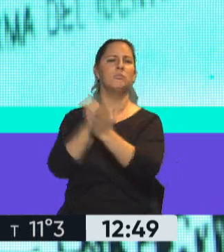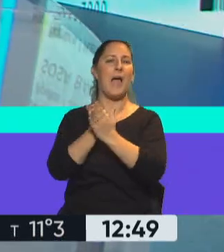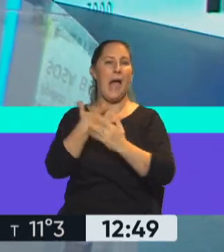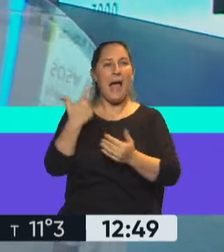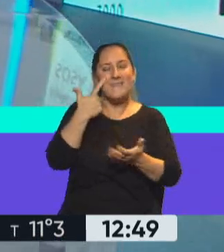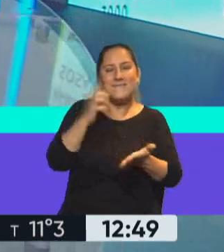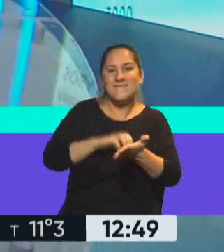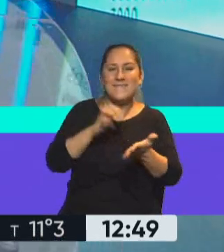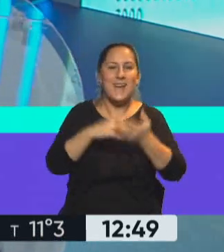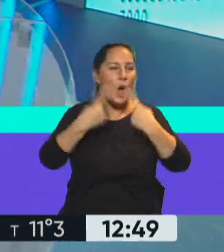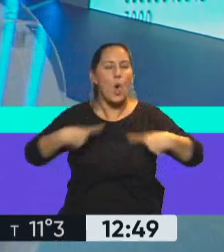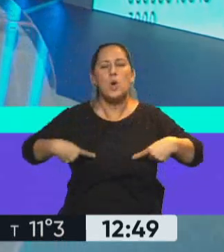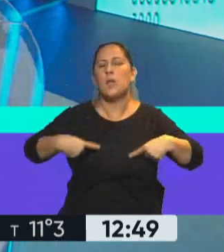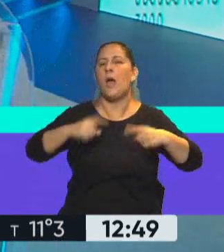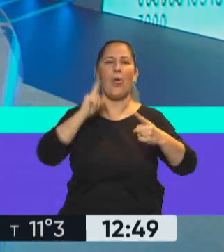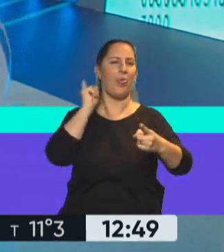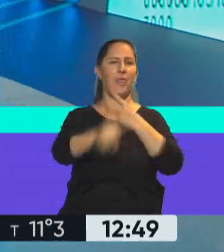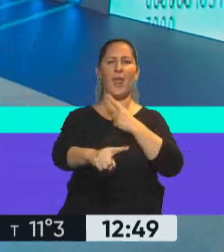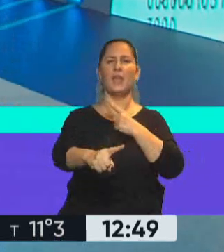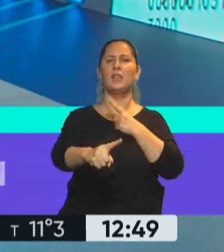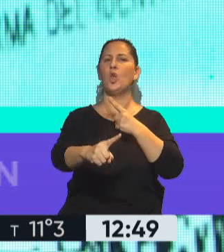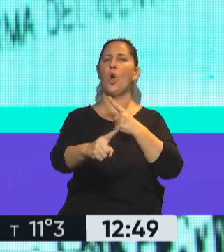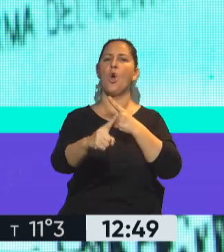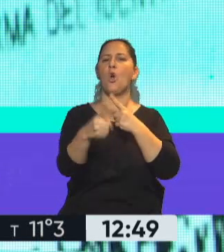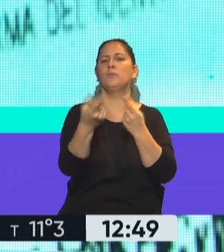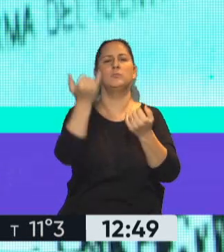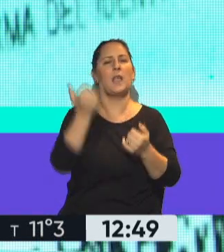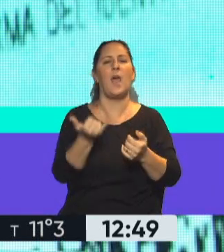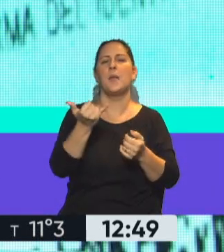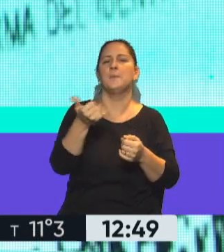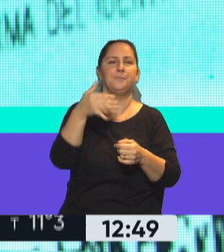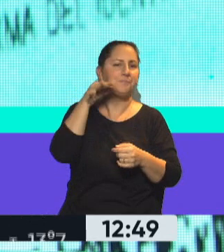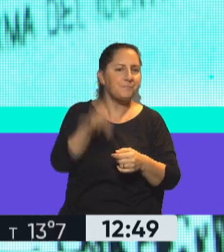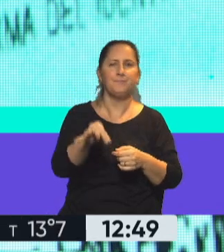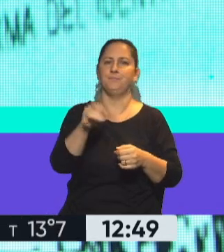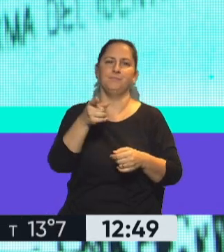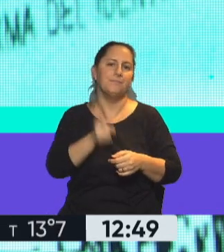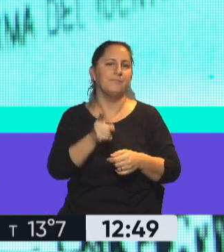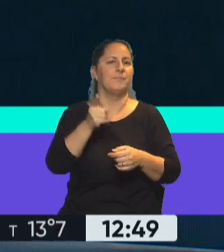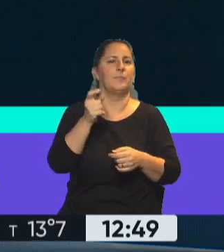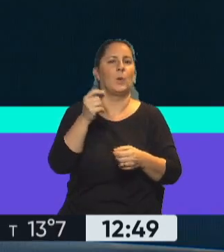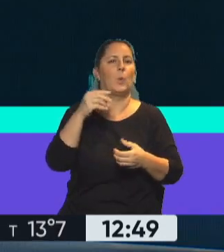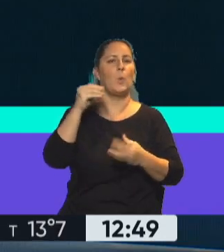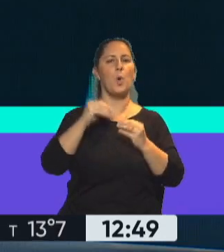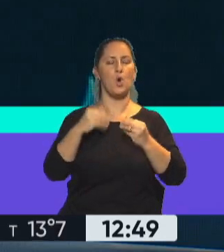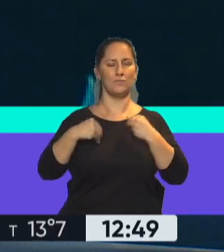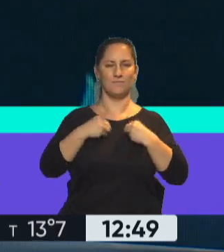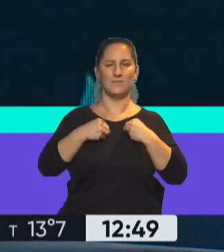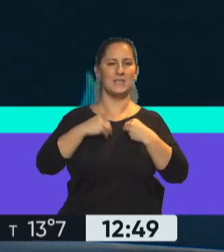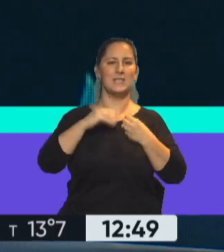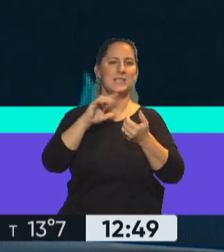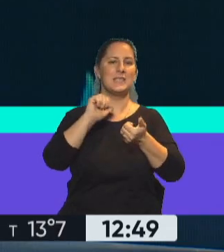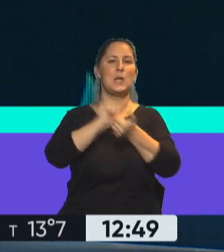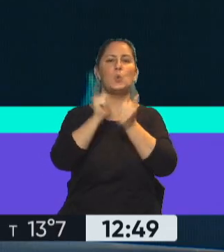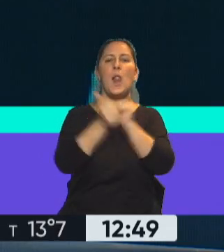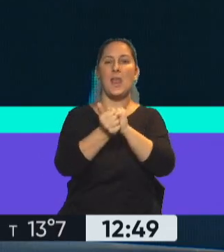expectativas que tienen que ver directamente con nuestra genitalidad, es decir, con nuestro sexo biológico. Sí, y se censuran